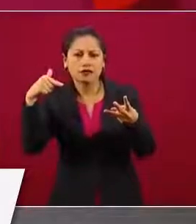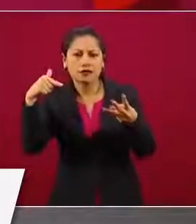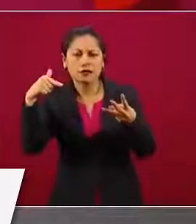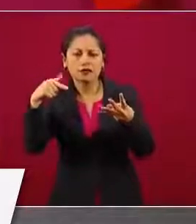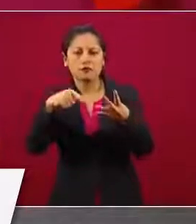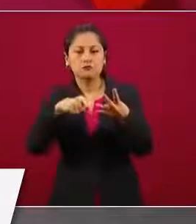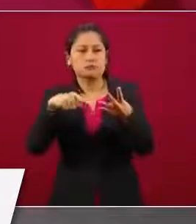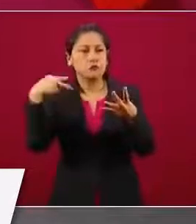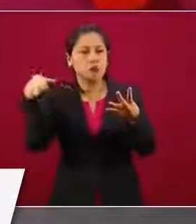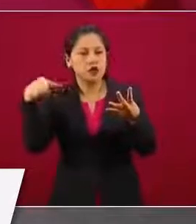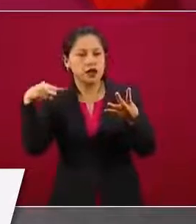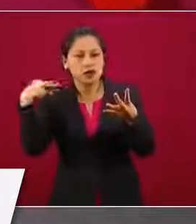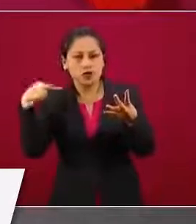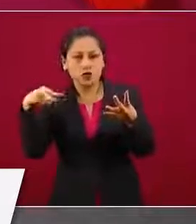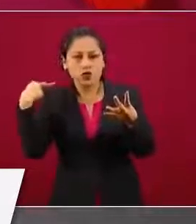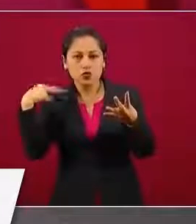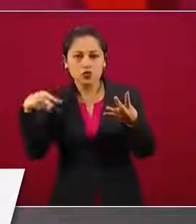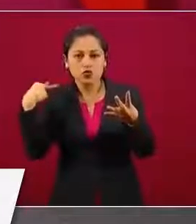de Veracruz,